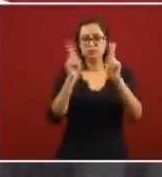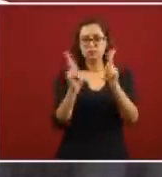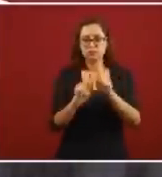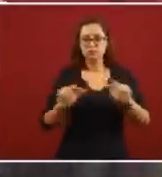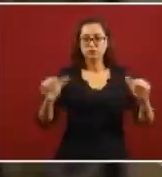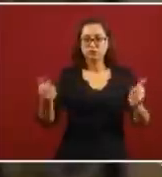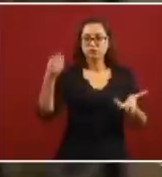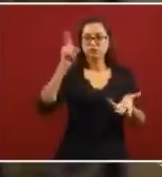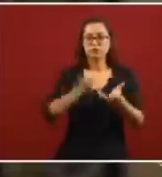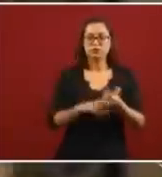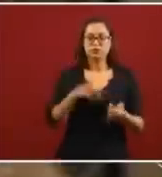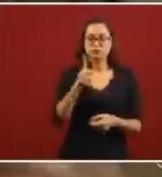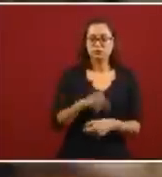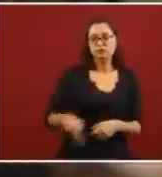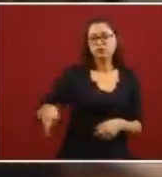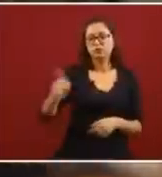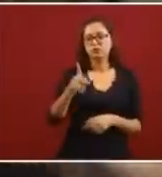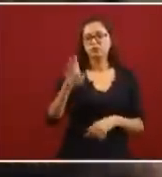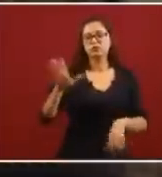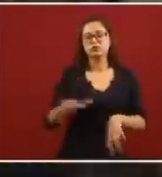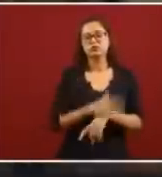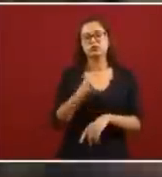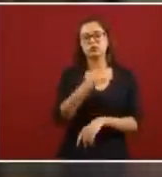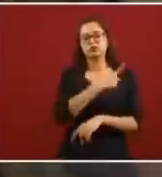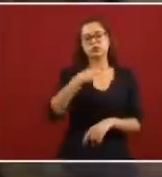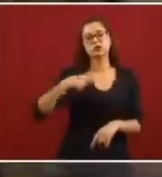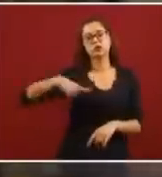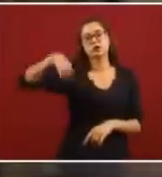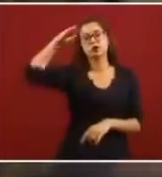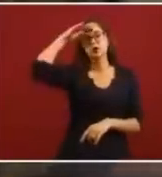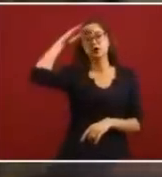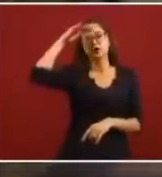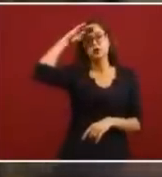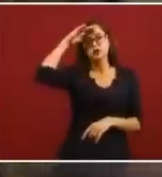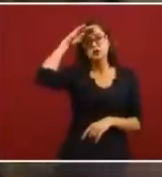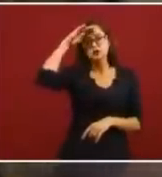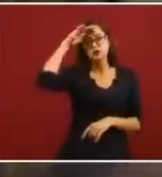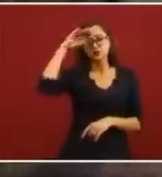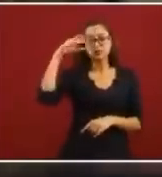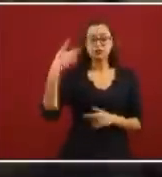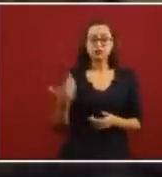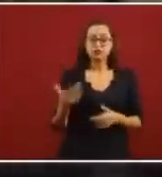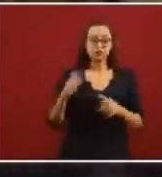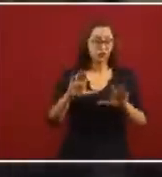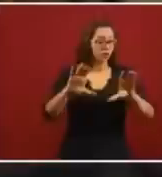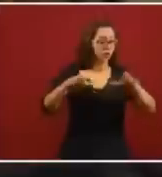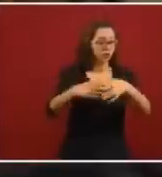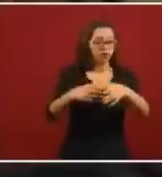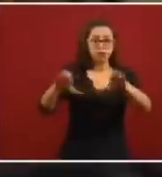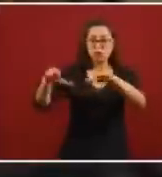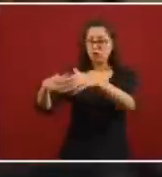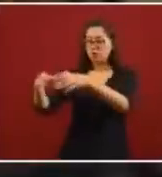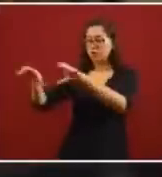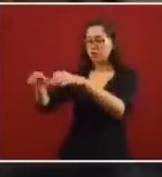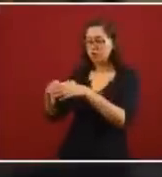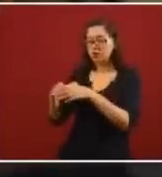estos pueblos, porque hay que llevar en cuenta que muchas de estas comunidades